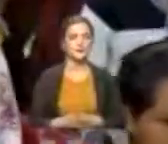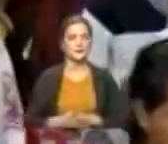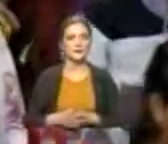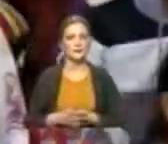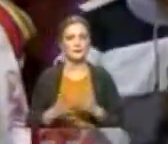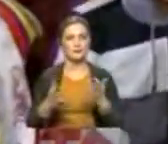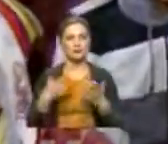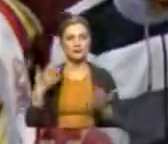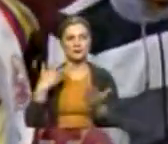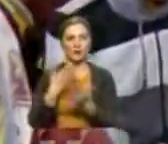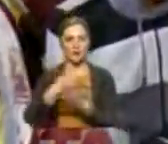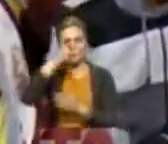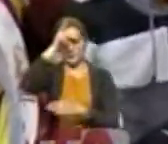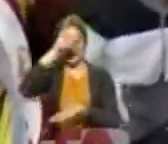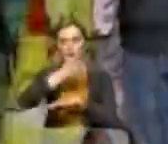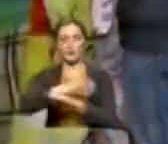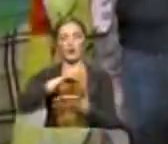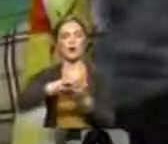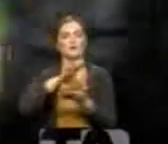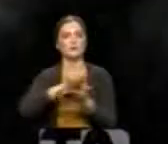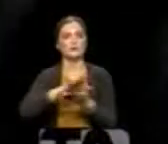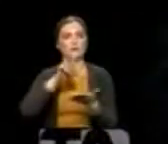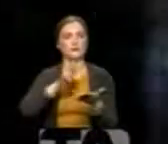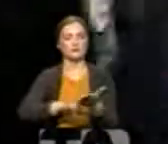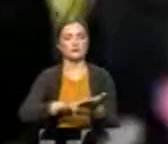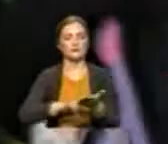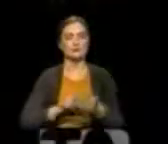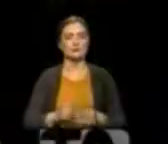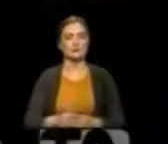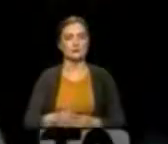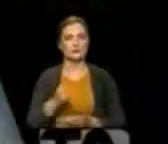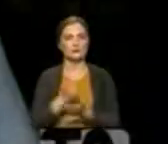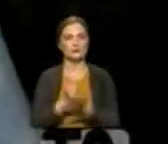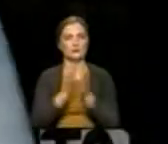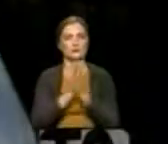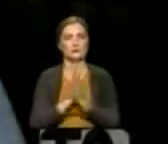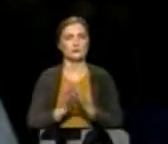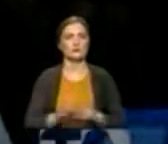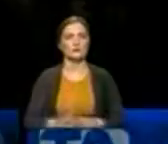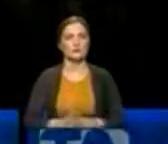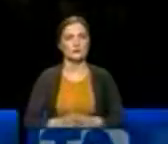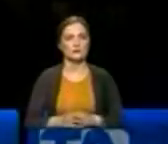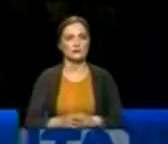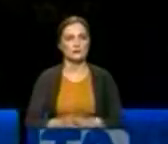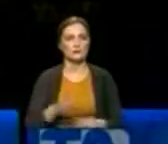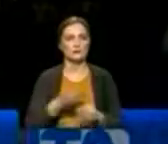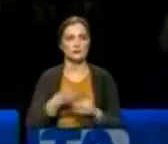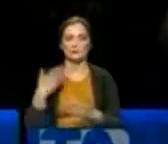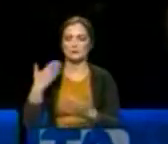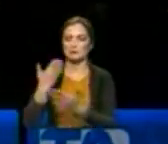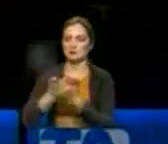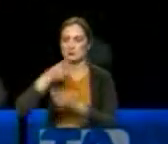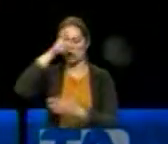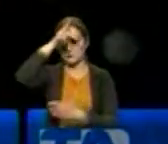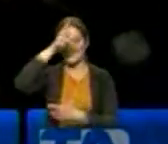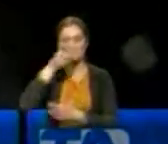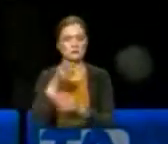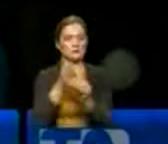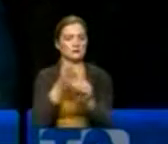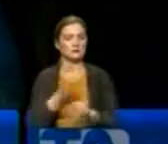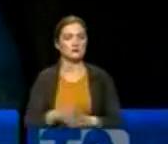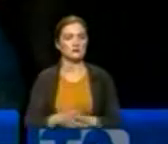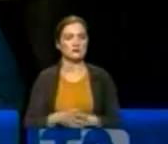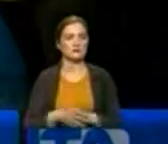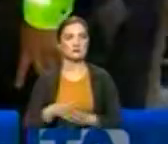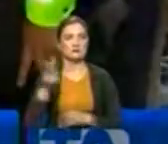llegar a Perú antes que entre en vigencia el visado humanitario. Y tratar de llegar allá a Perú. Esa es la idea, porque la situación en otro